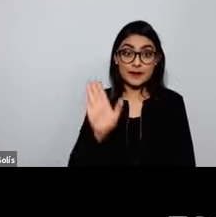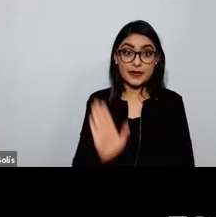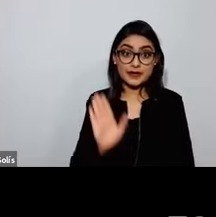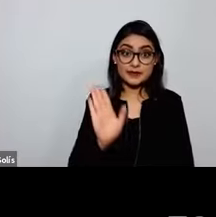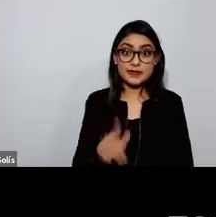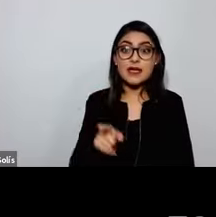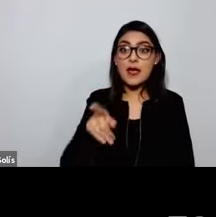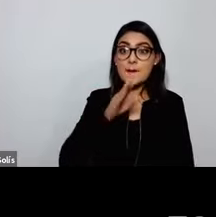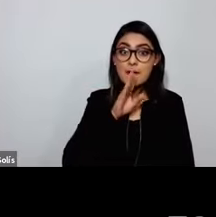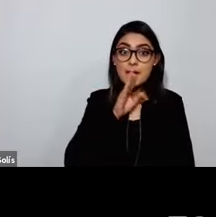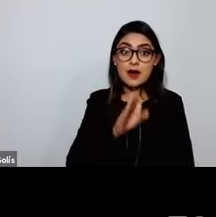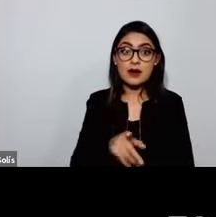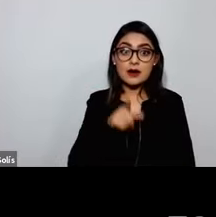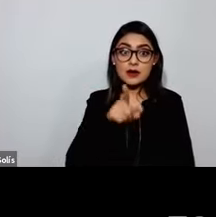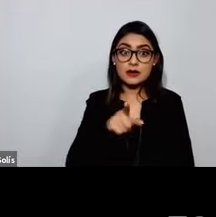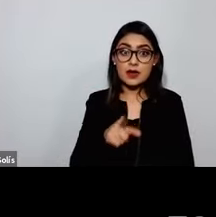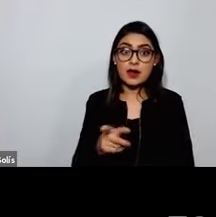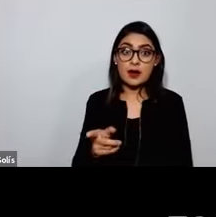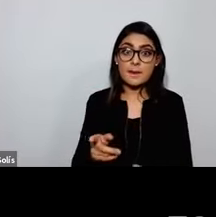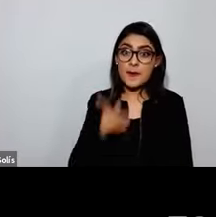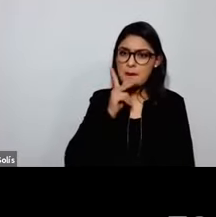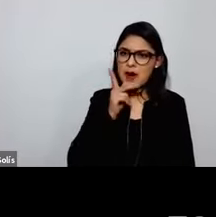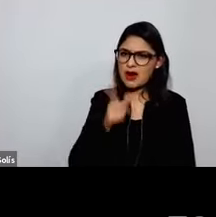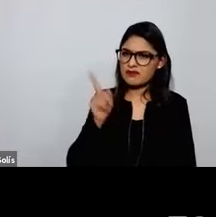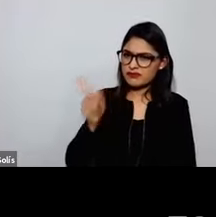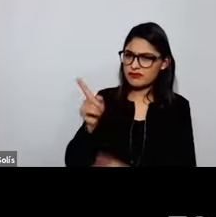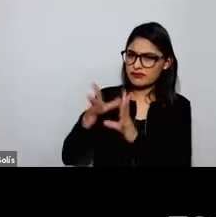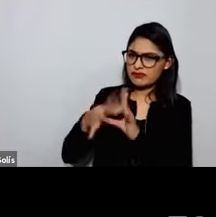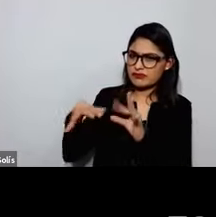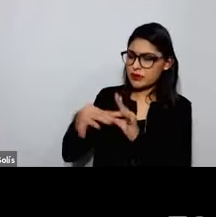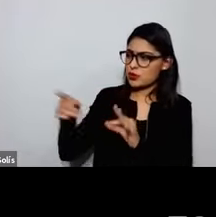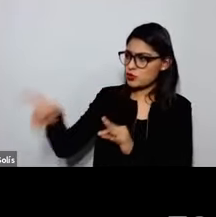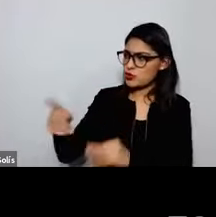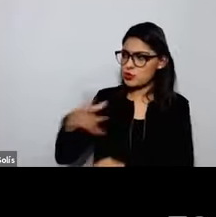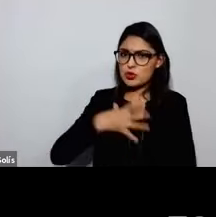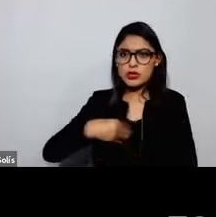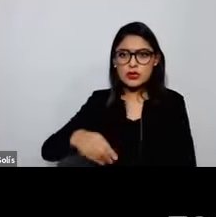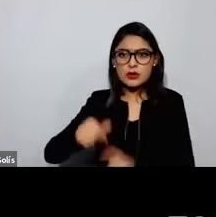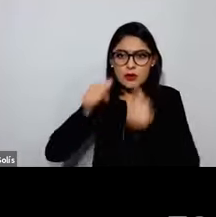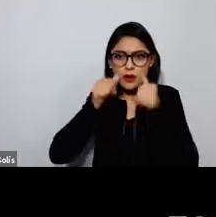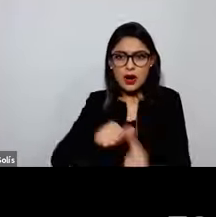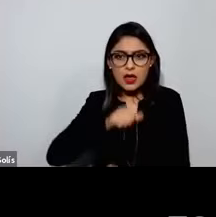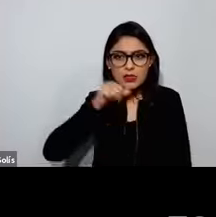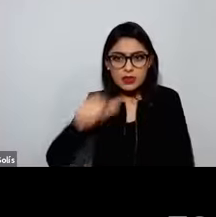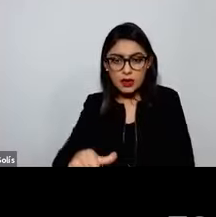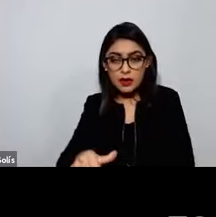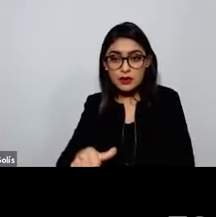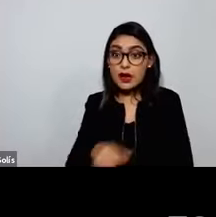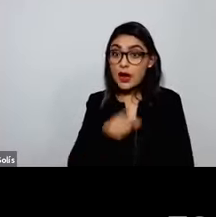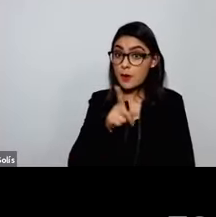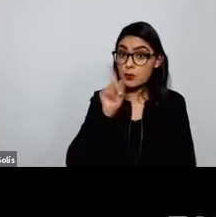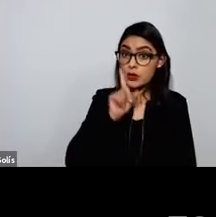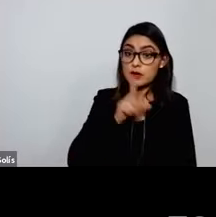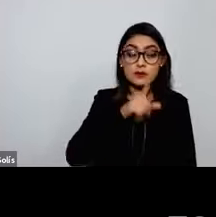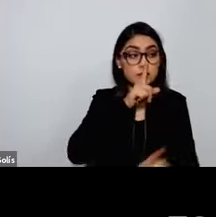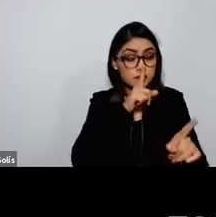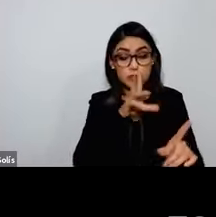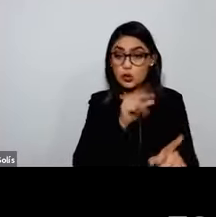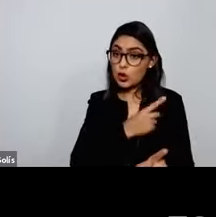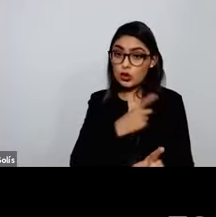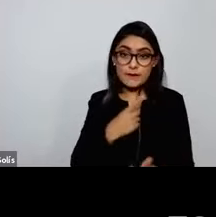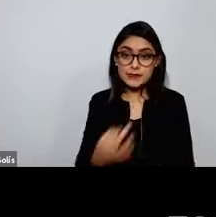que la madre no puede reprochar al padre el desinterés que quedó probado, que no quería convivir con su hija,